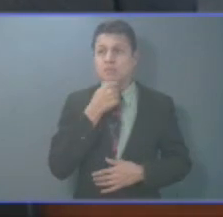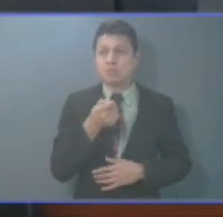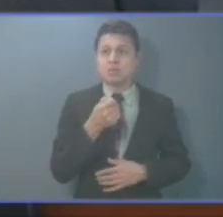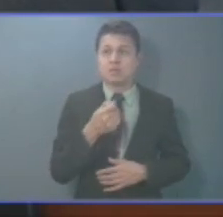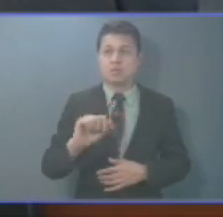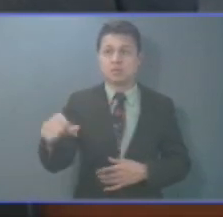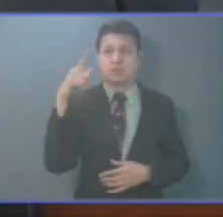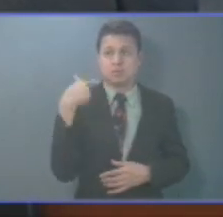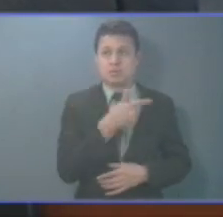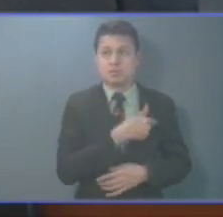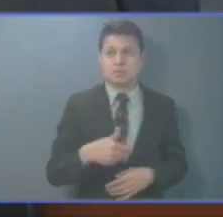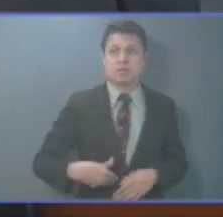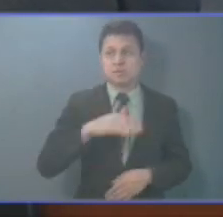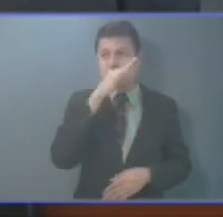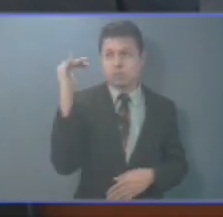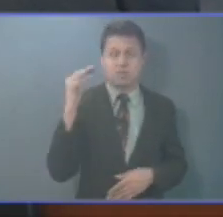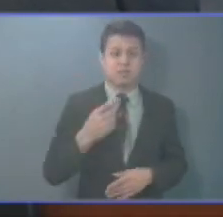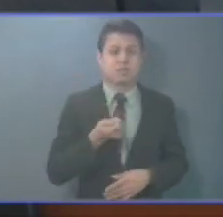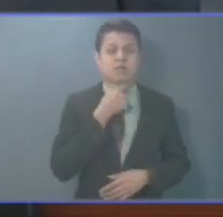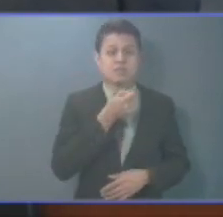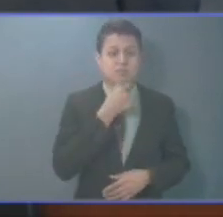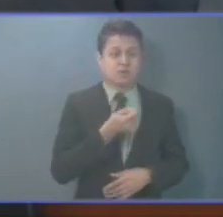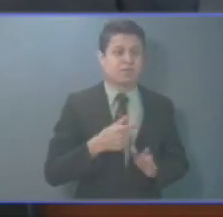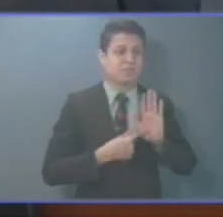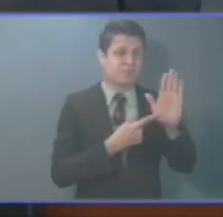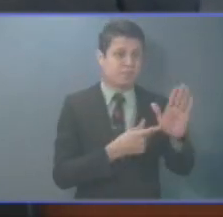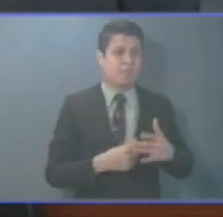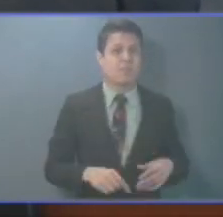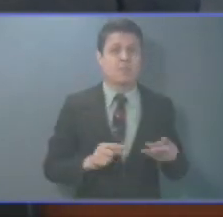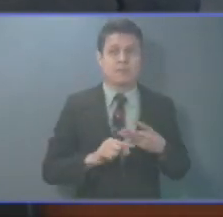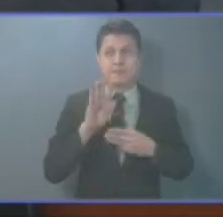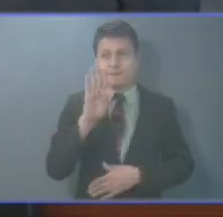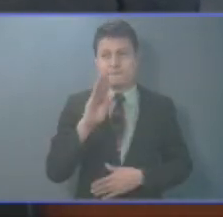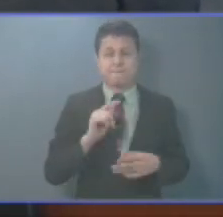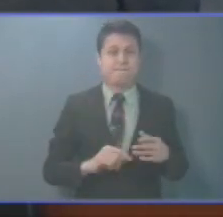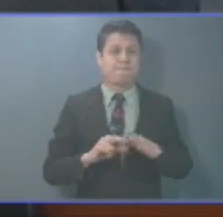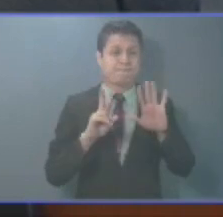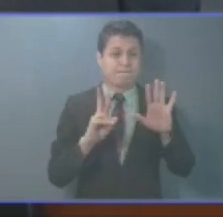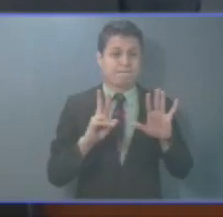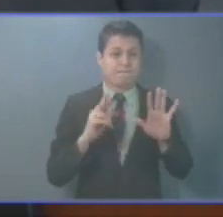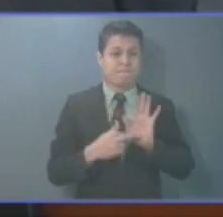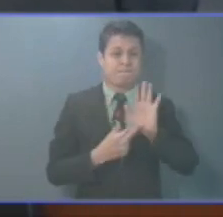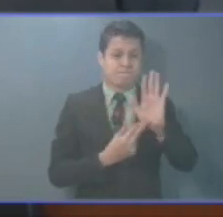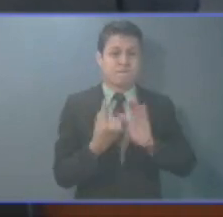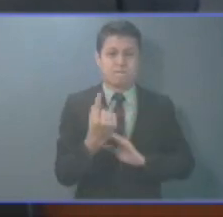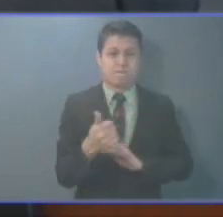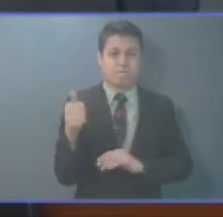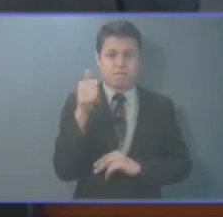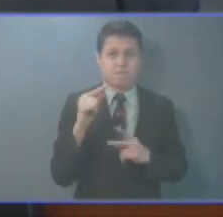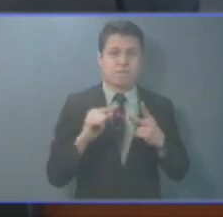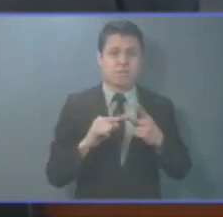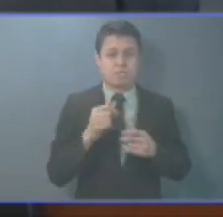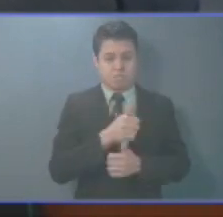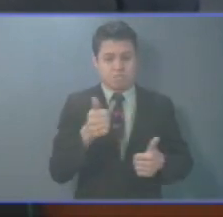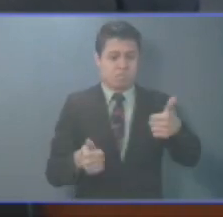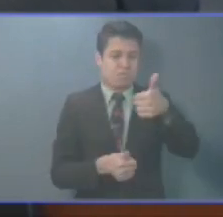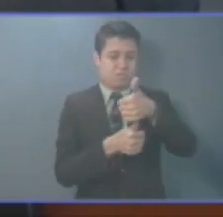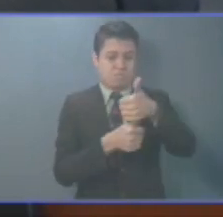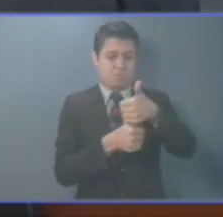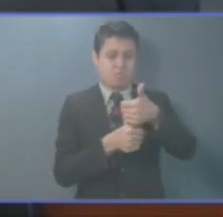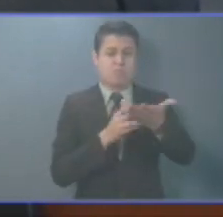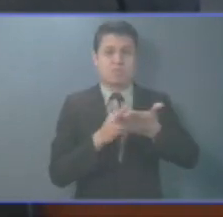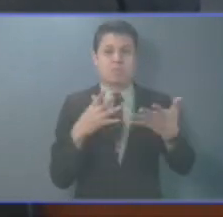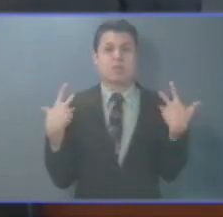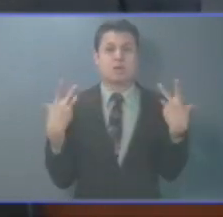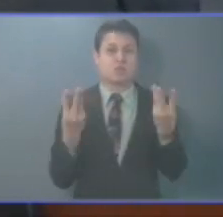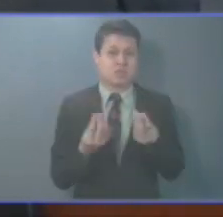la Presidencia de la República. B. 7 representantes titulares y sus suplentes provenientes de la